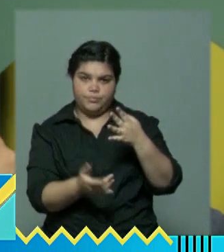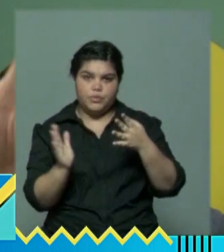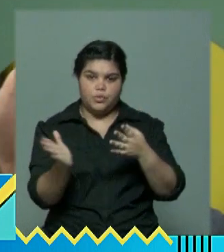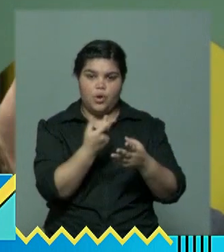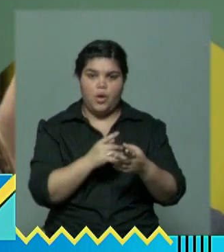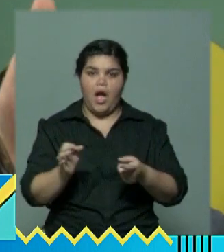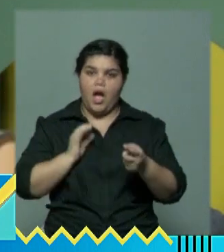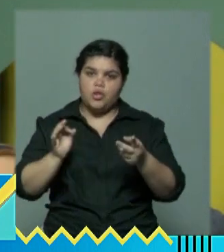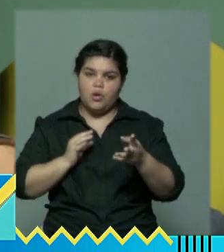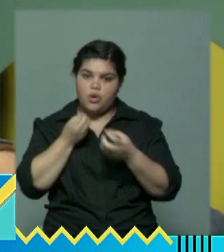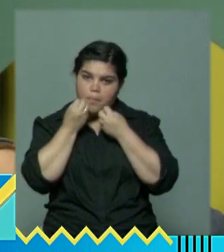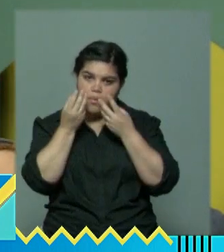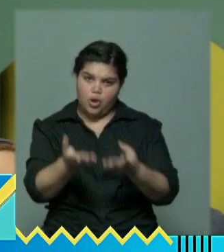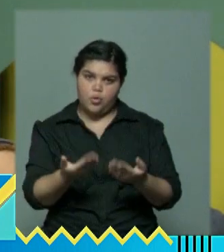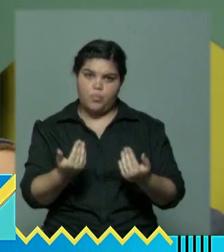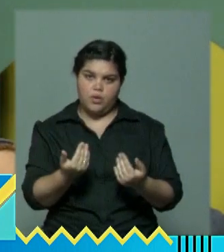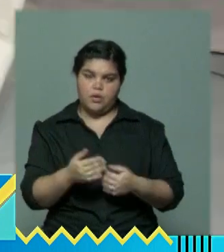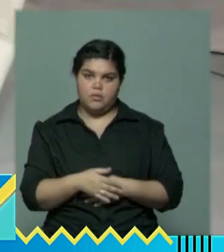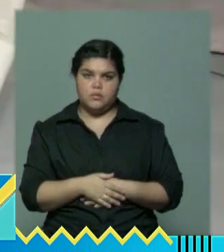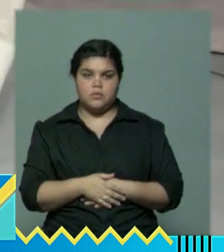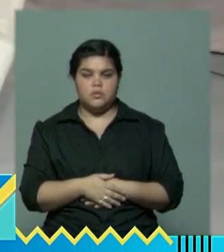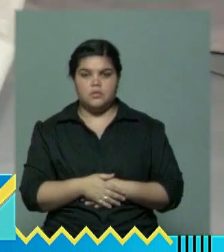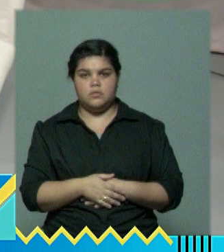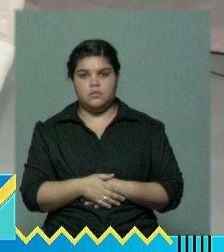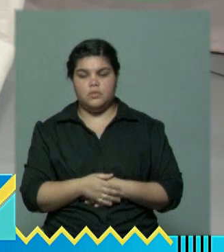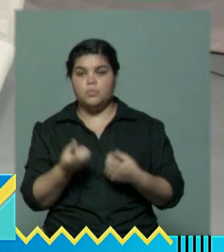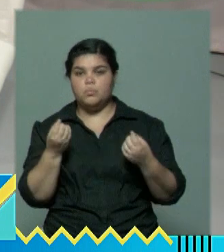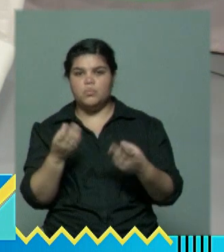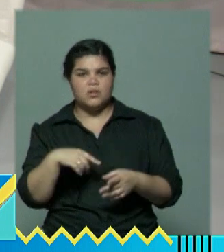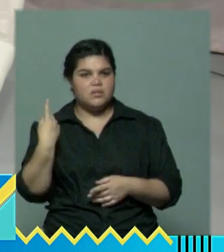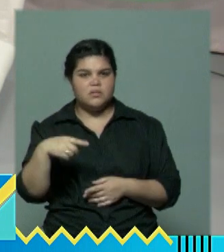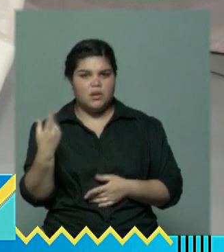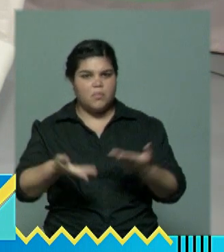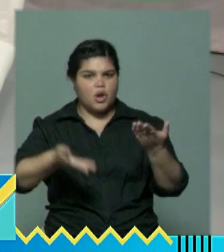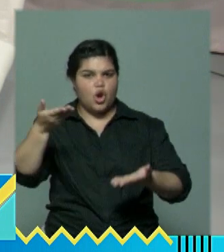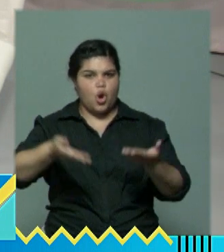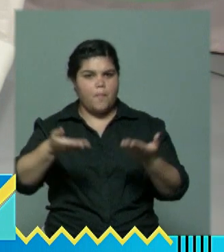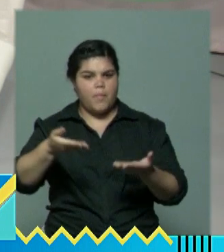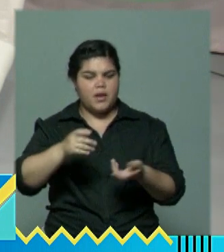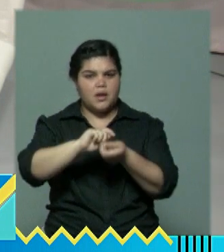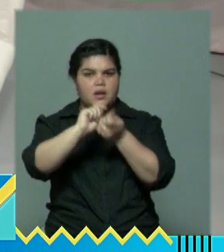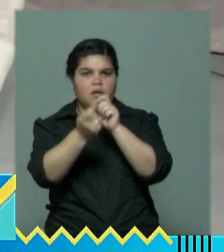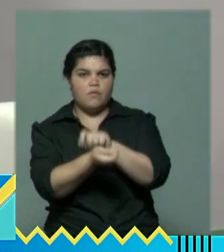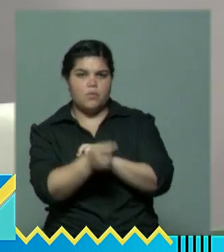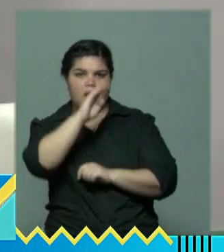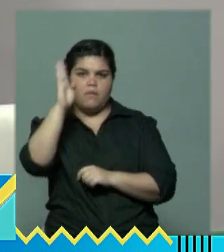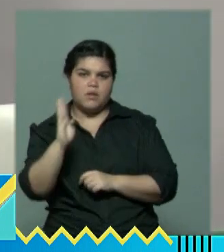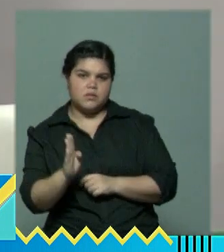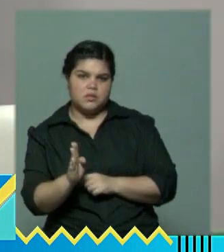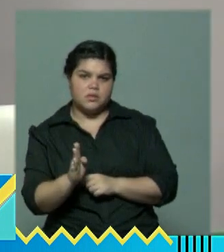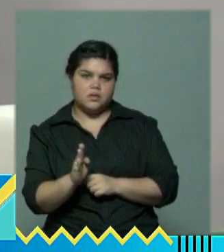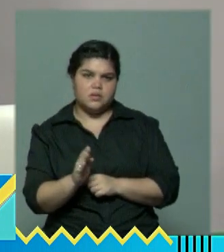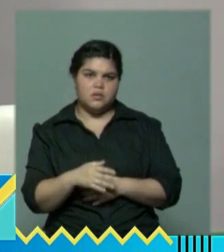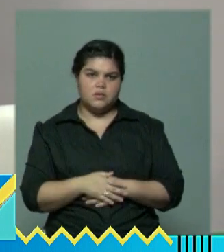mejorando año a año la actividad inspectiva de la provincia. Alejandro, ¿y por qué se hace todo el tiempo el paralelismo con la reforma de Brasil? ¿Cuáles son los puntos